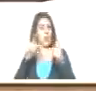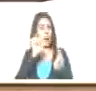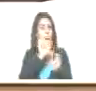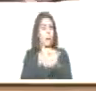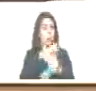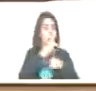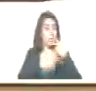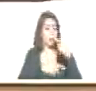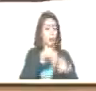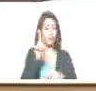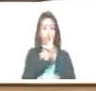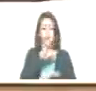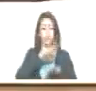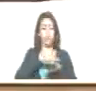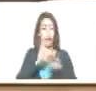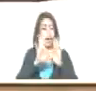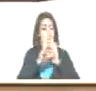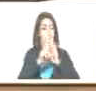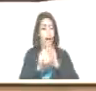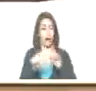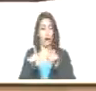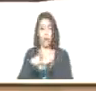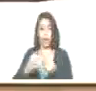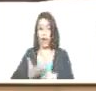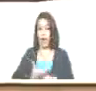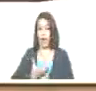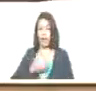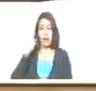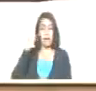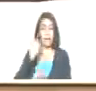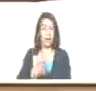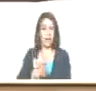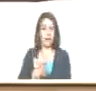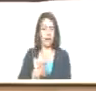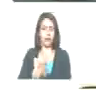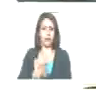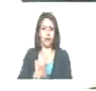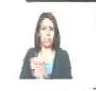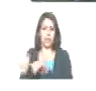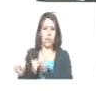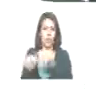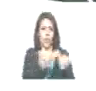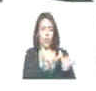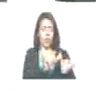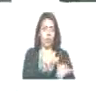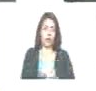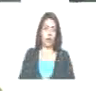porque es tan ladrón como el alcalde que metimos preso.